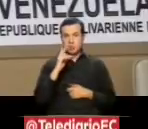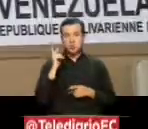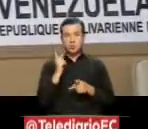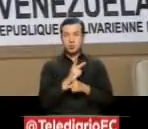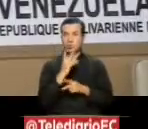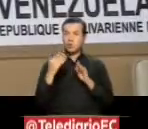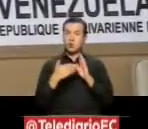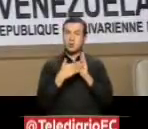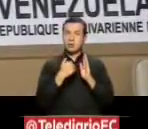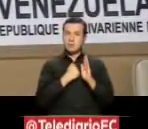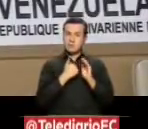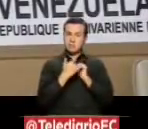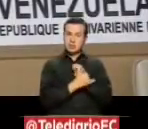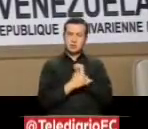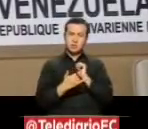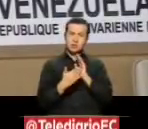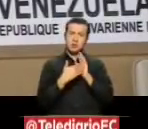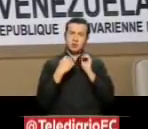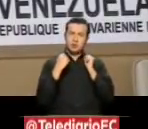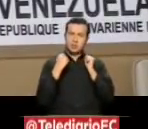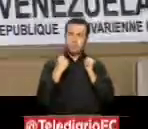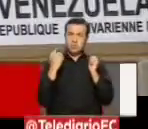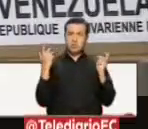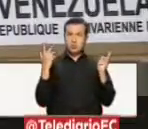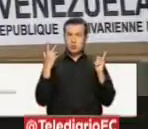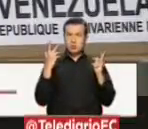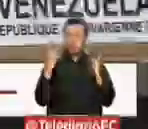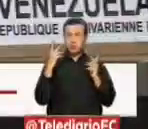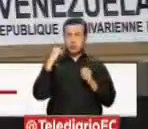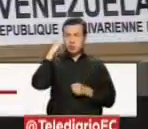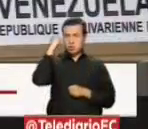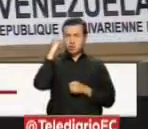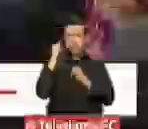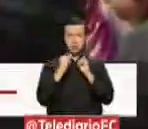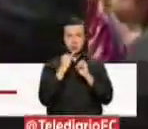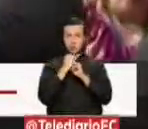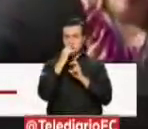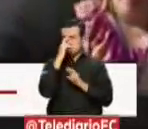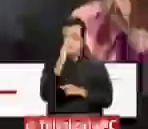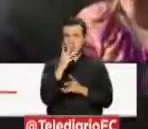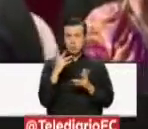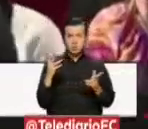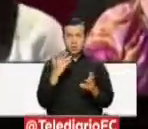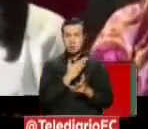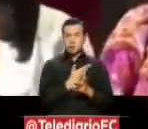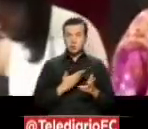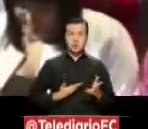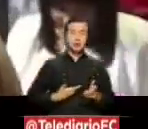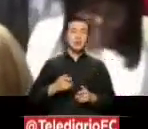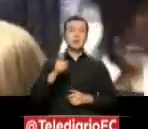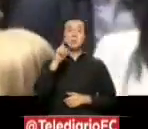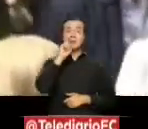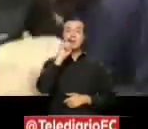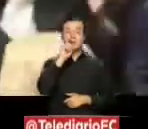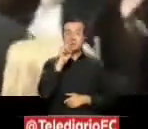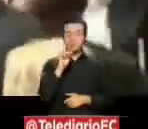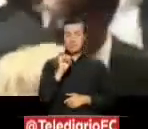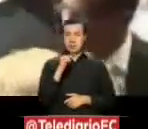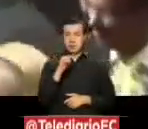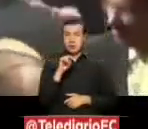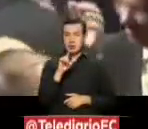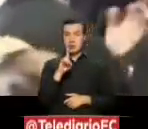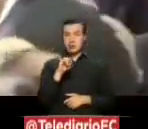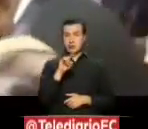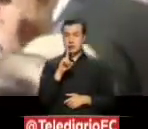contra mi país, la cual vulnera principios del derecho internacional. En tanto, los presidentes Nicolás Maduro y Miguel Díaz-Canel de